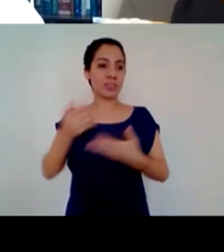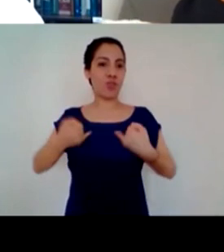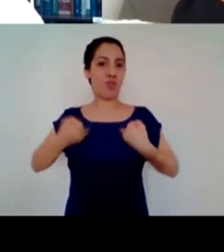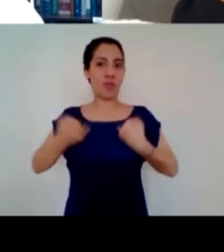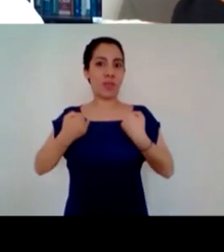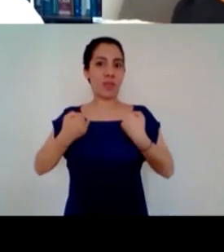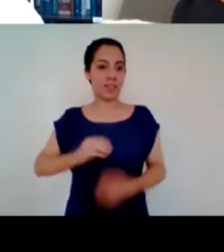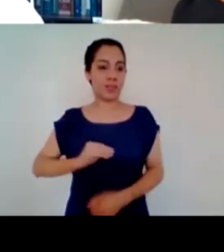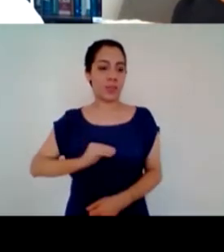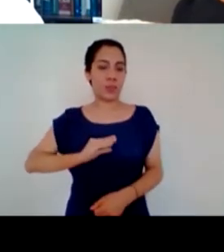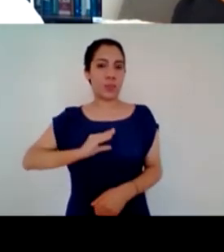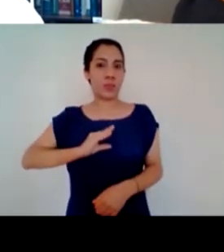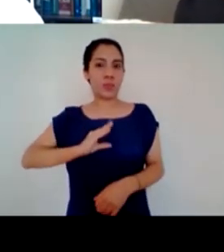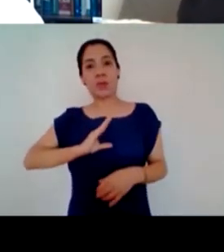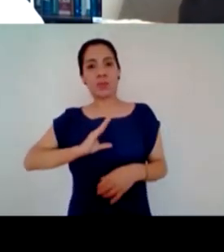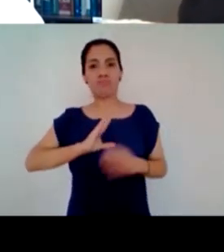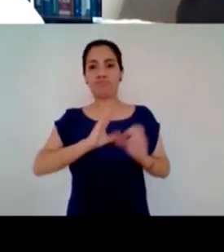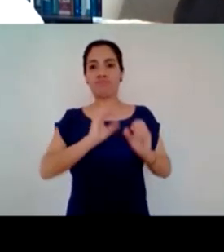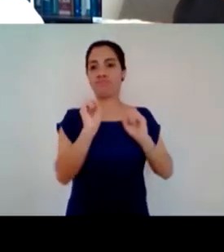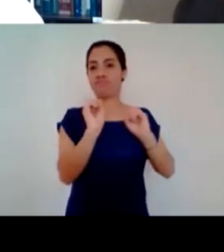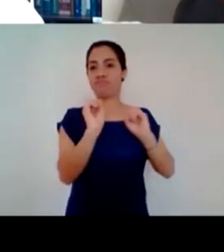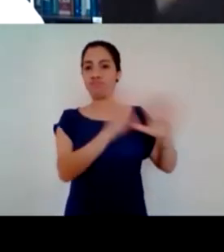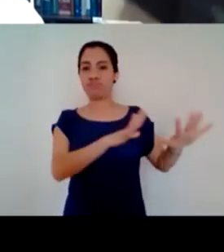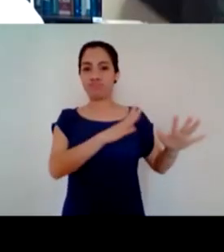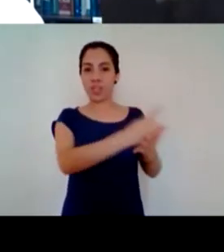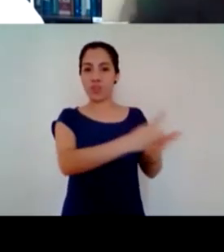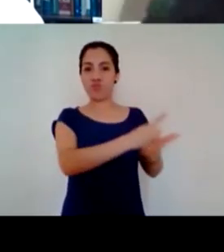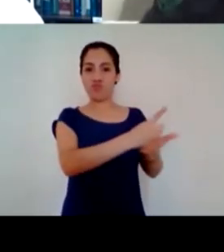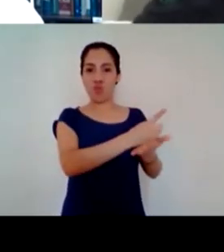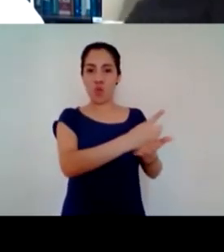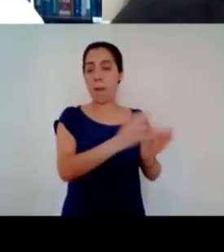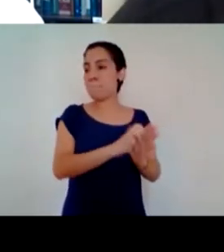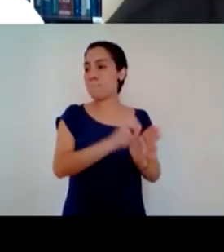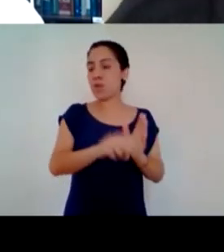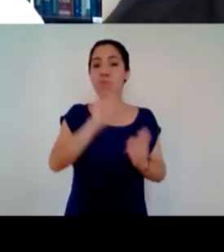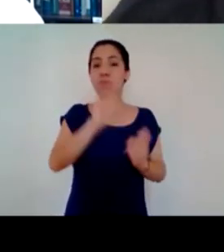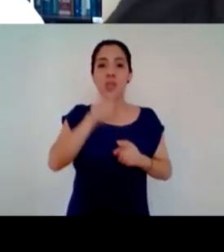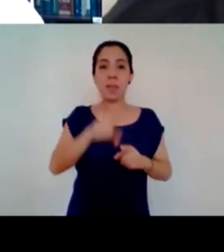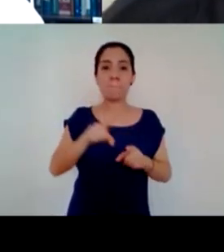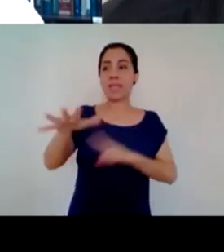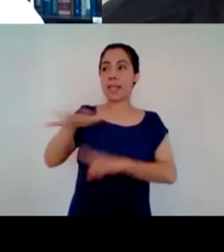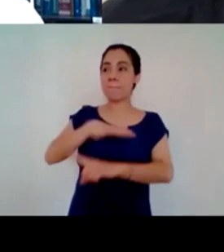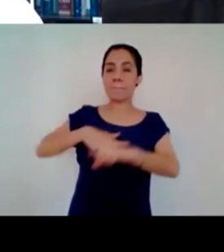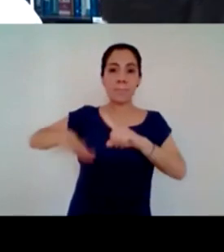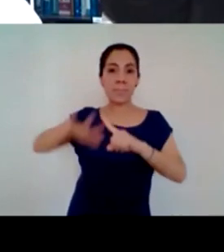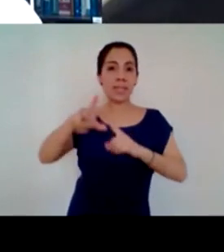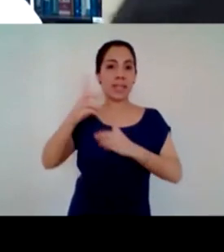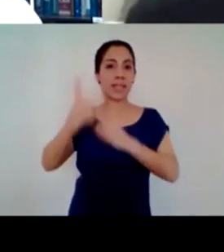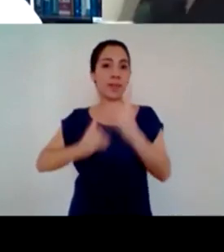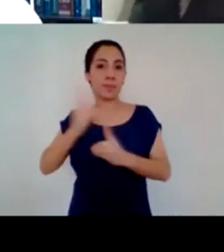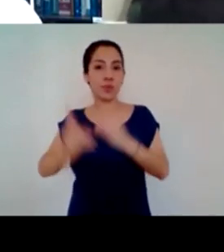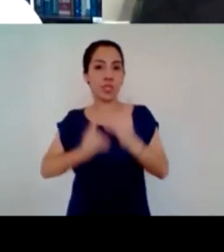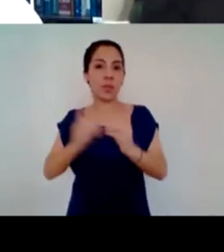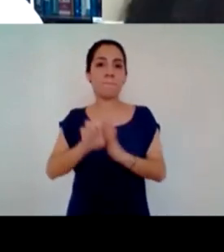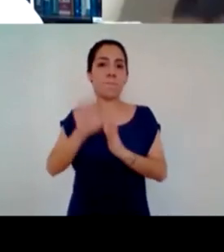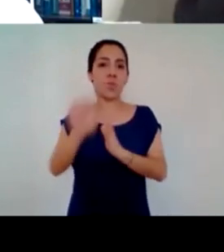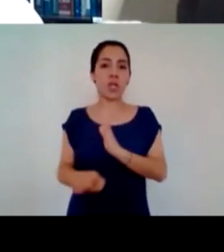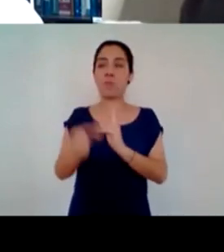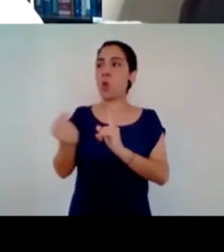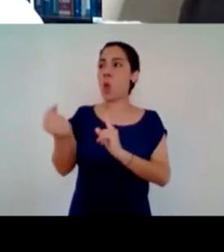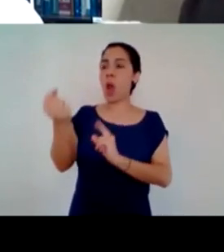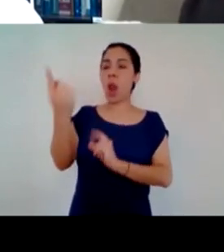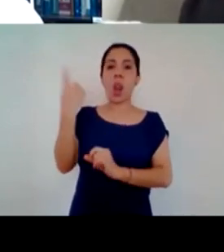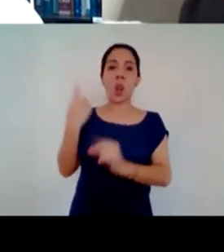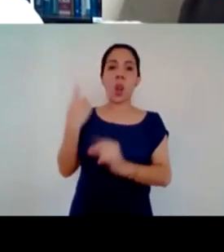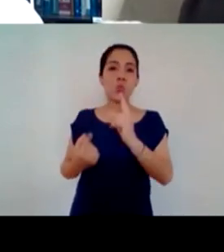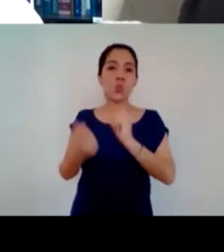el espacio público. ¿Cuántas de estas canchas de básquetbol que ponemos en las localidades no son tomadas por los mismos cuates que llegan a